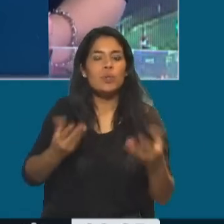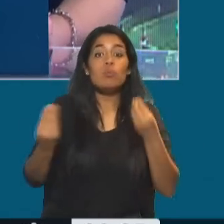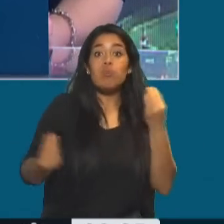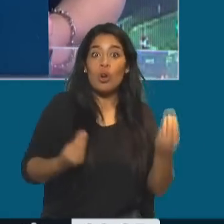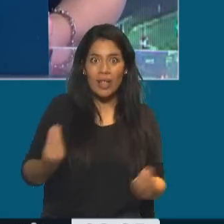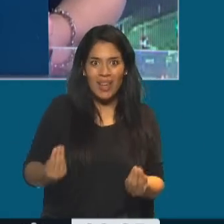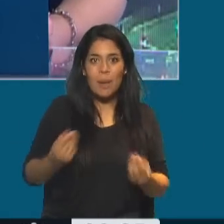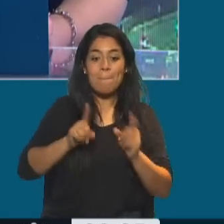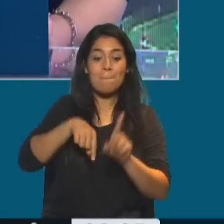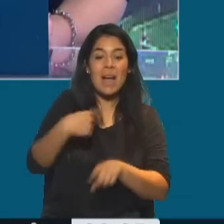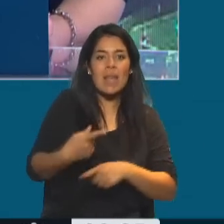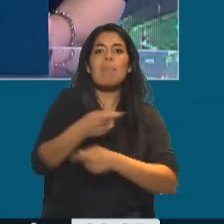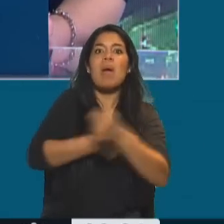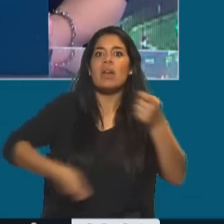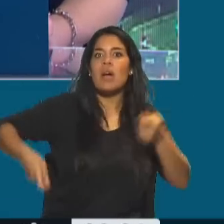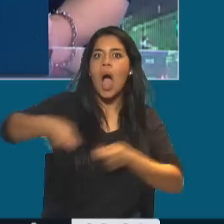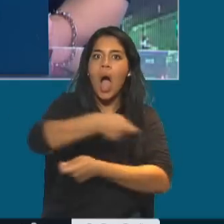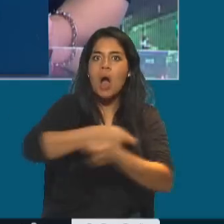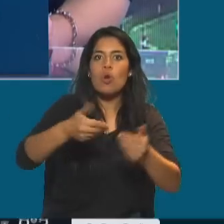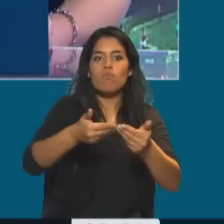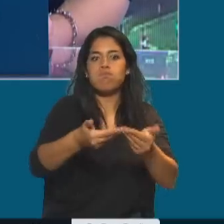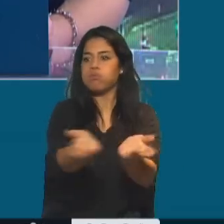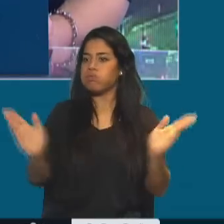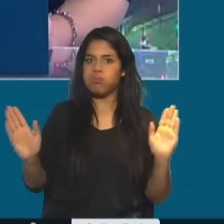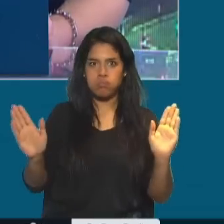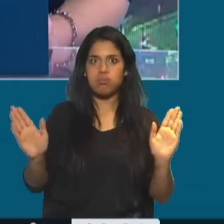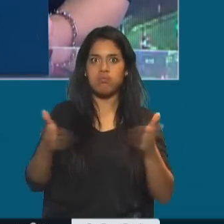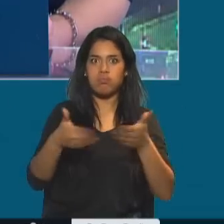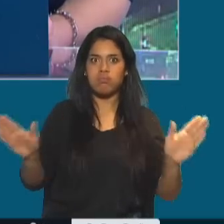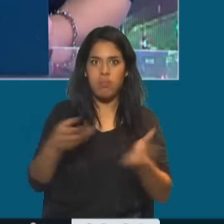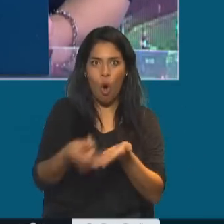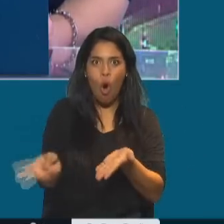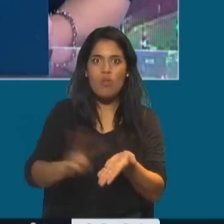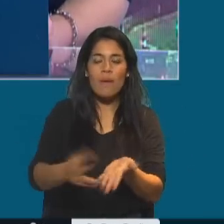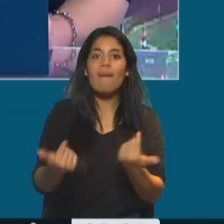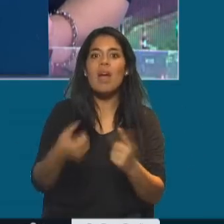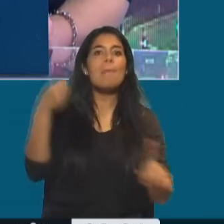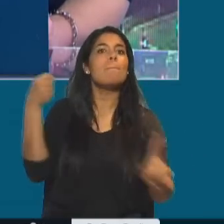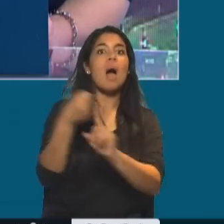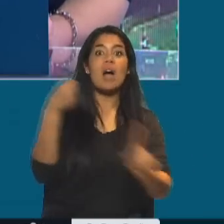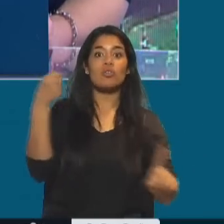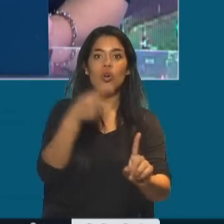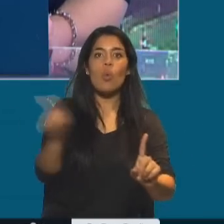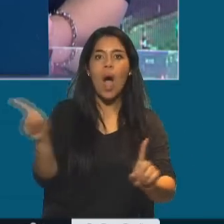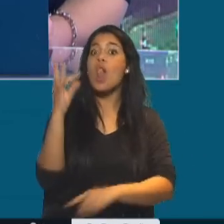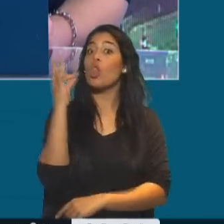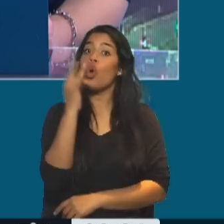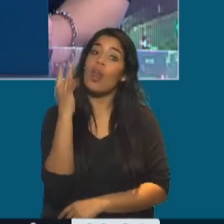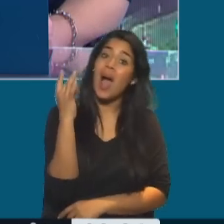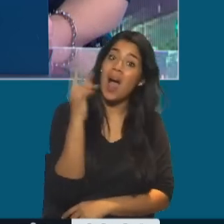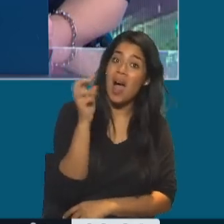cuando abren los mercados y ahí vamos a estar viendo cuál va a ser la reacción en el dólar blue, en los